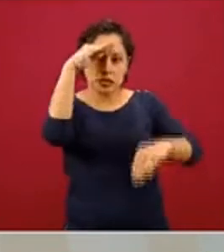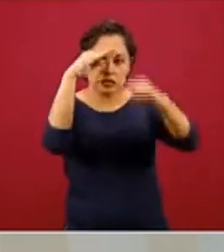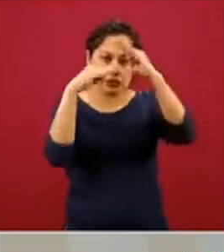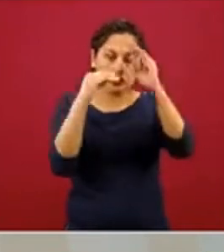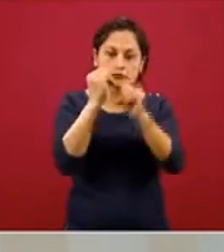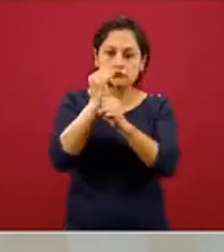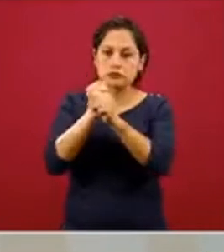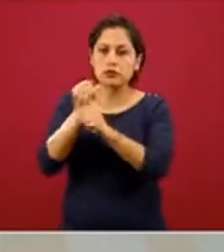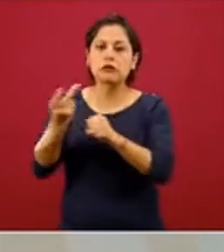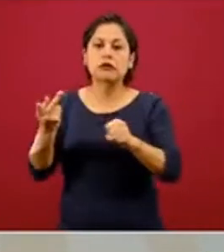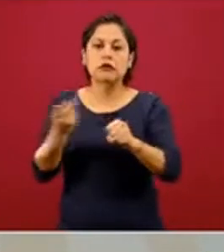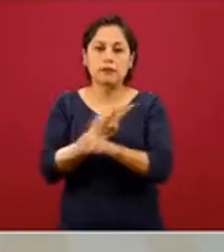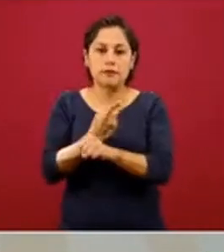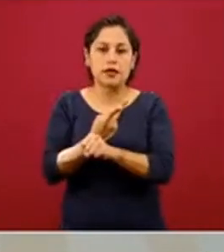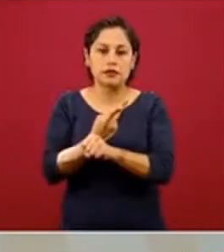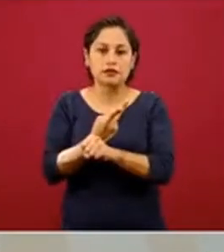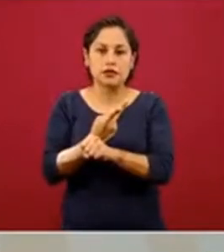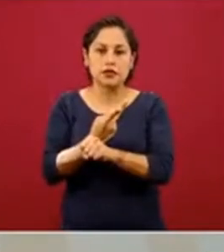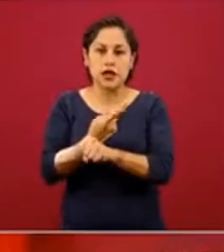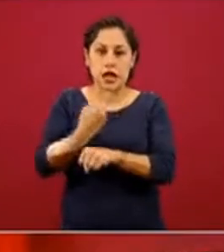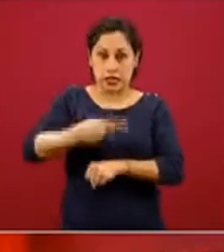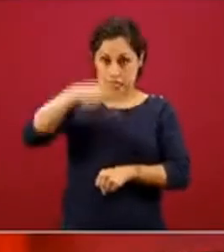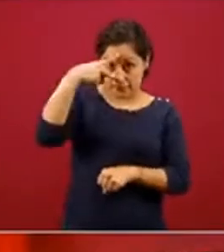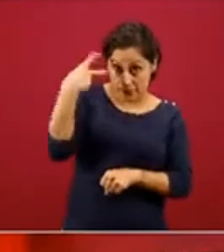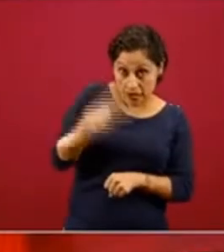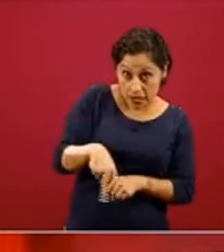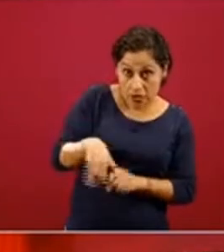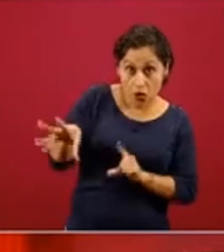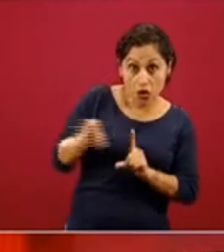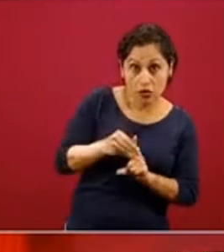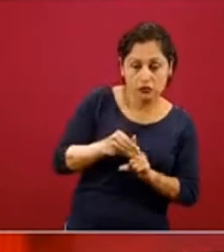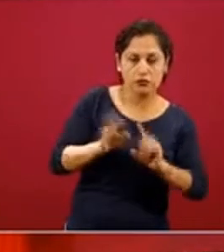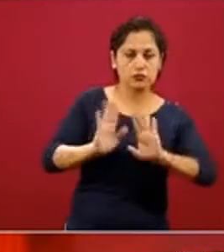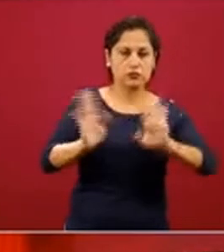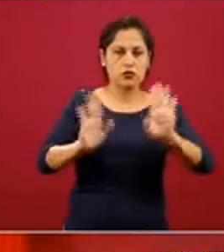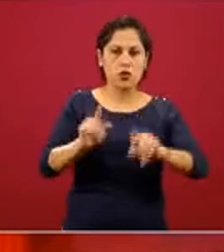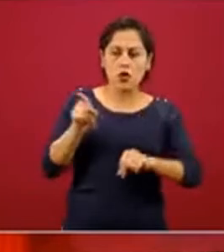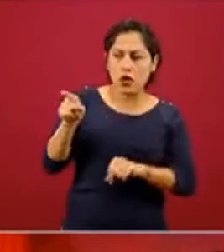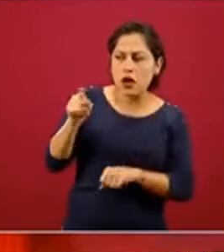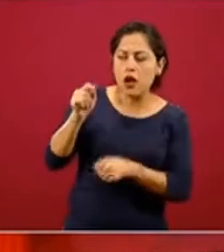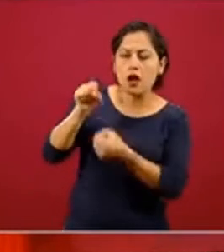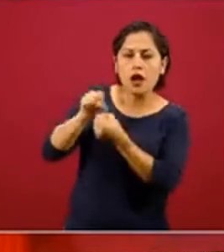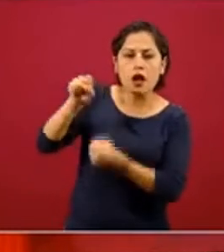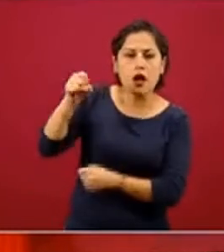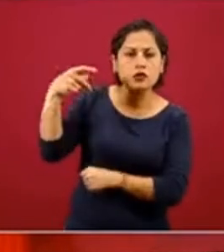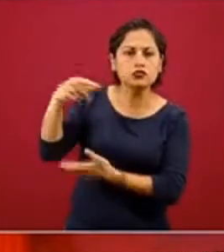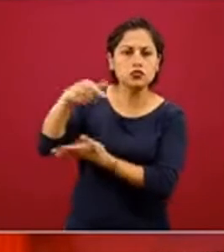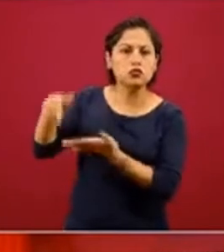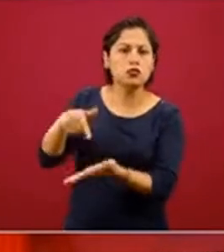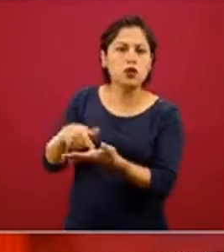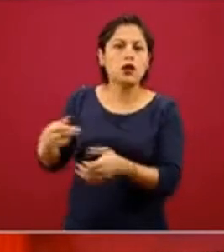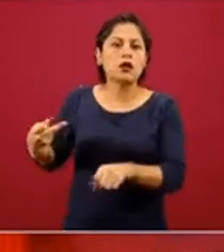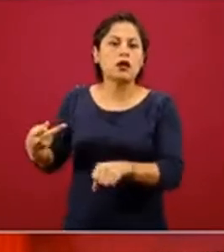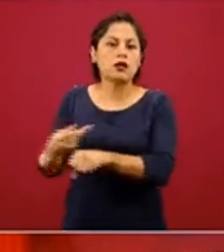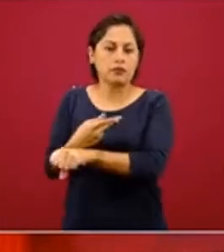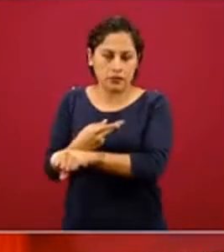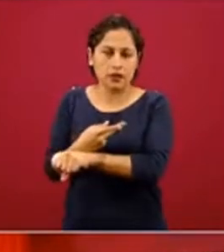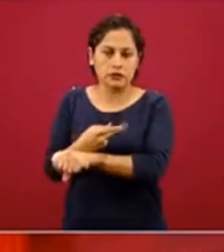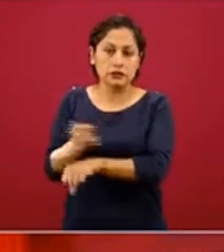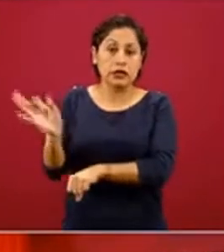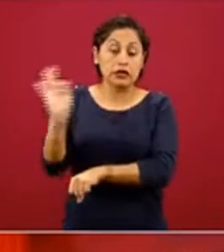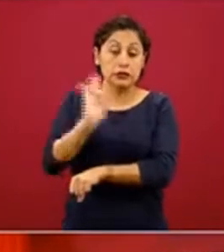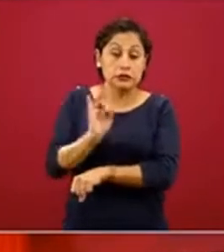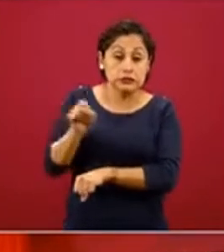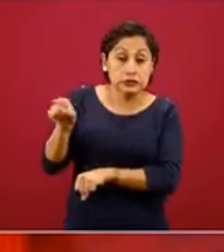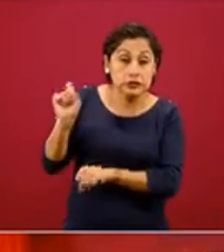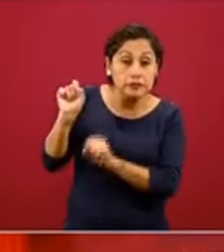tener, no en este caso específicamente para México, sino en la región en donde se presenta, si esto tiene una implicación